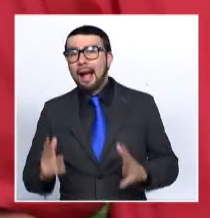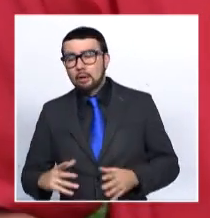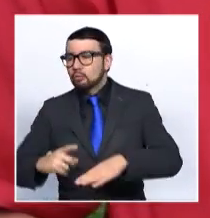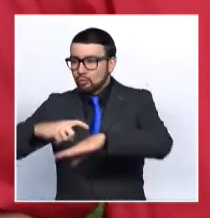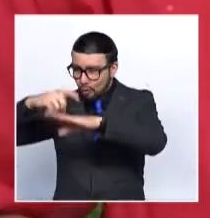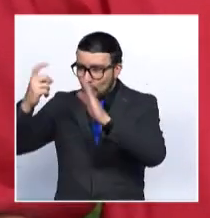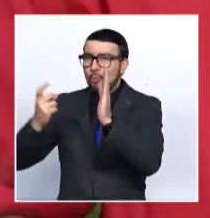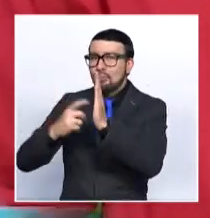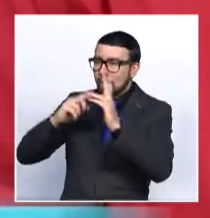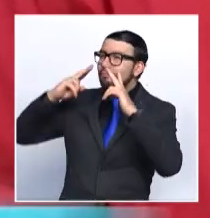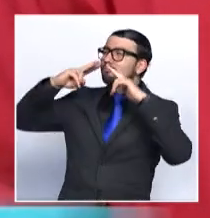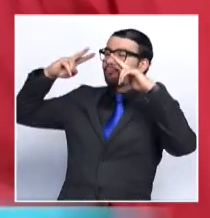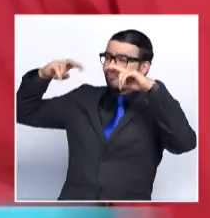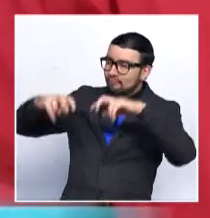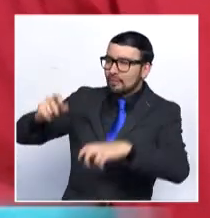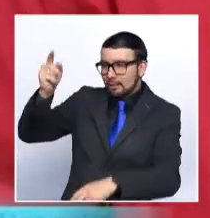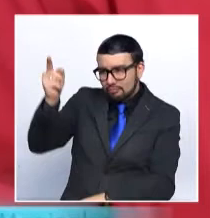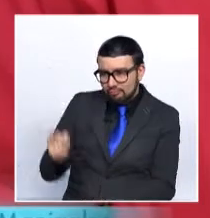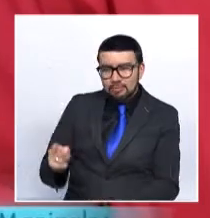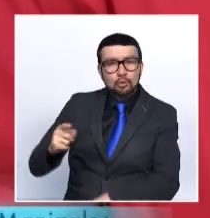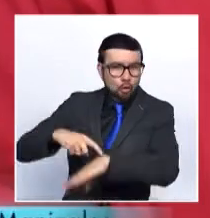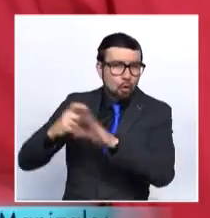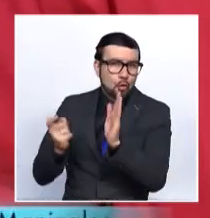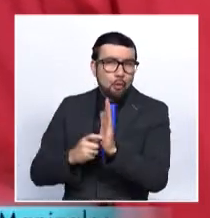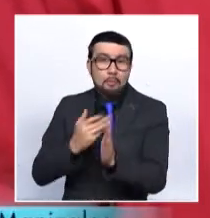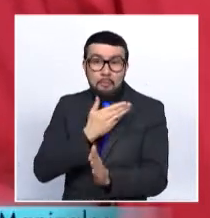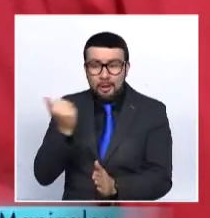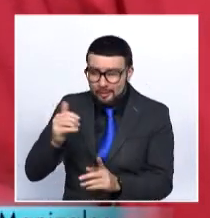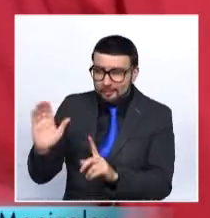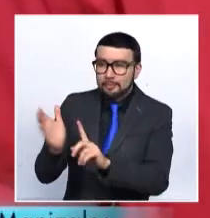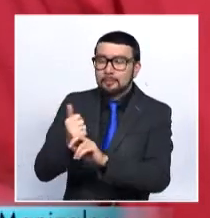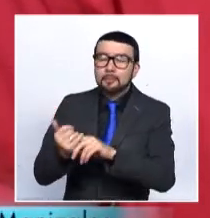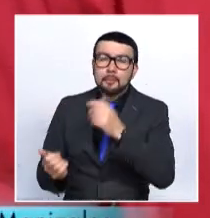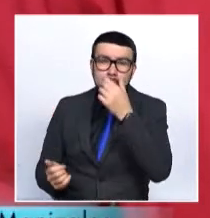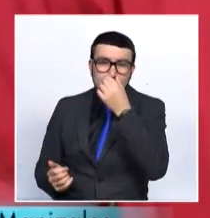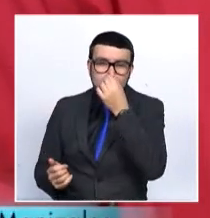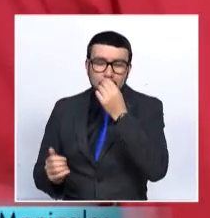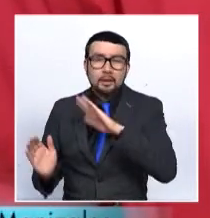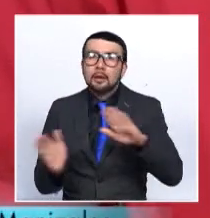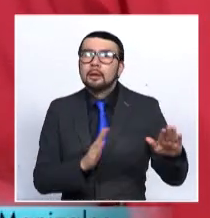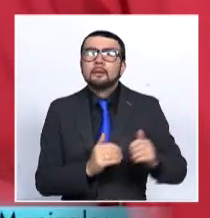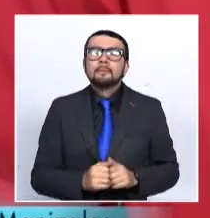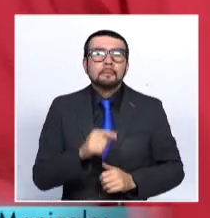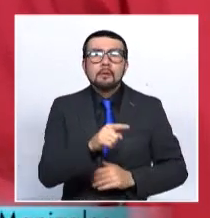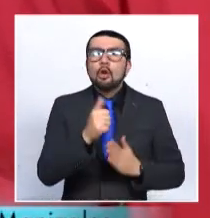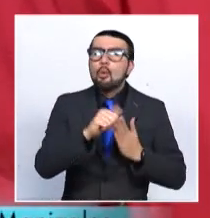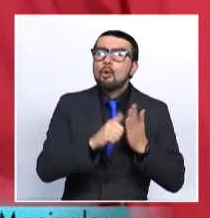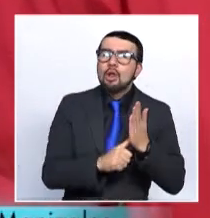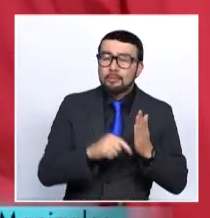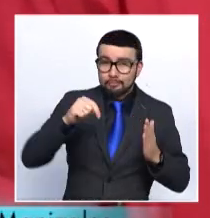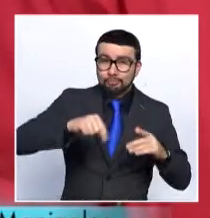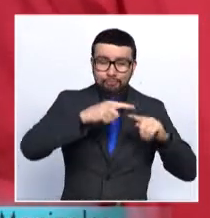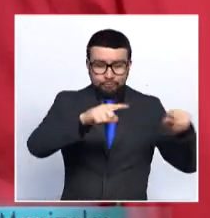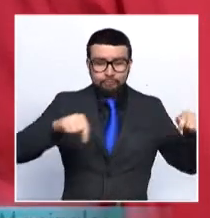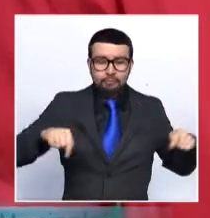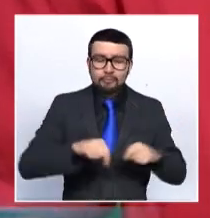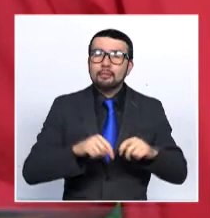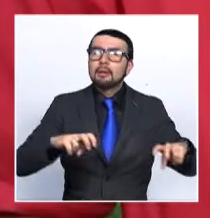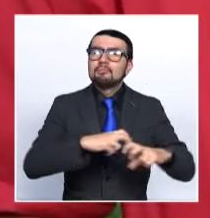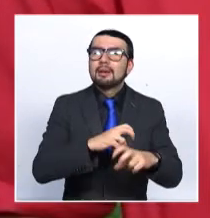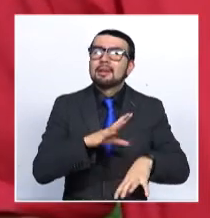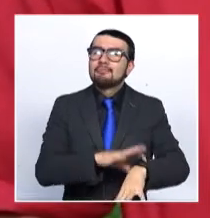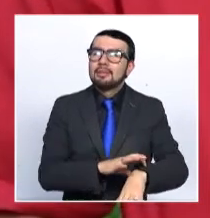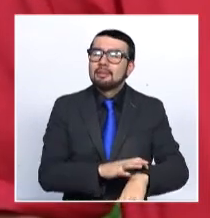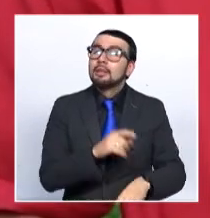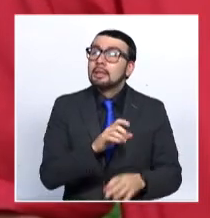siempre pues donde la persona nos refiere el dolor. Los programas que estamos manejando aquí en el parque médico son muy